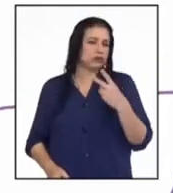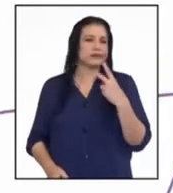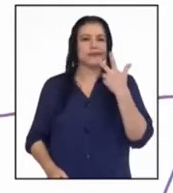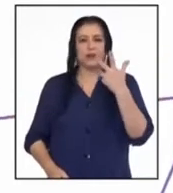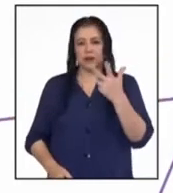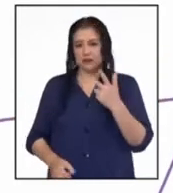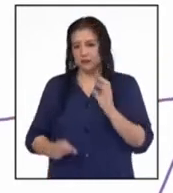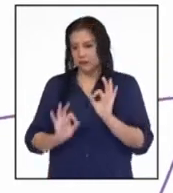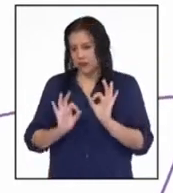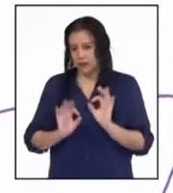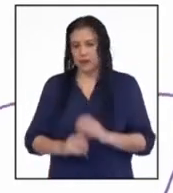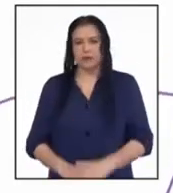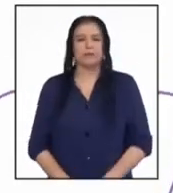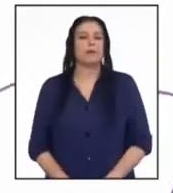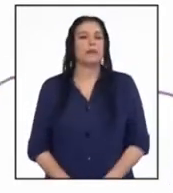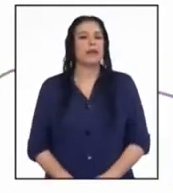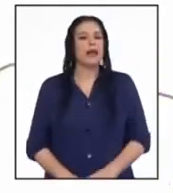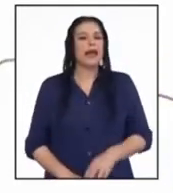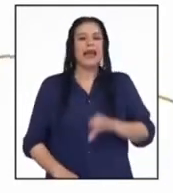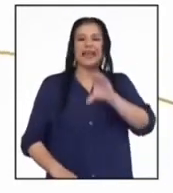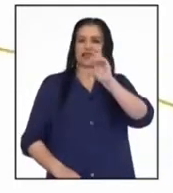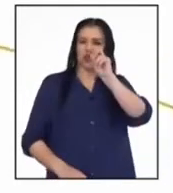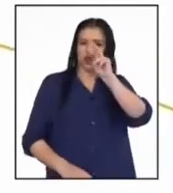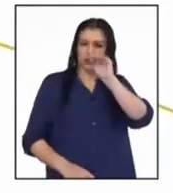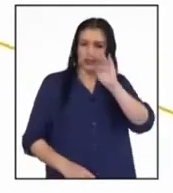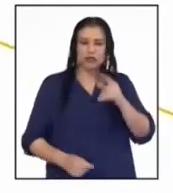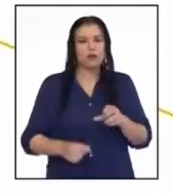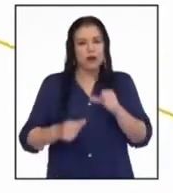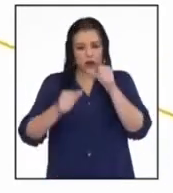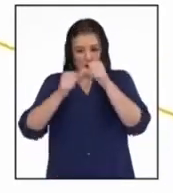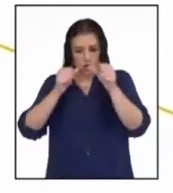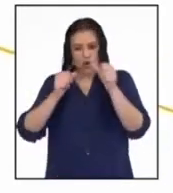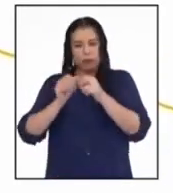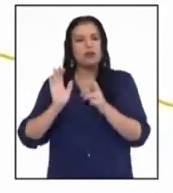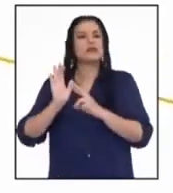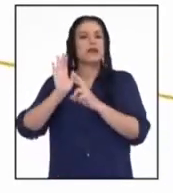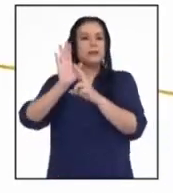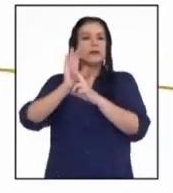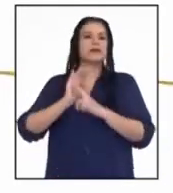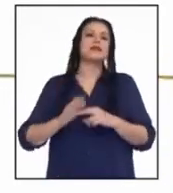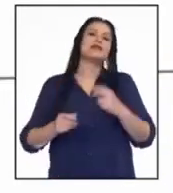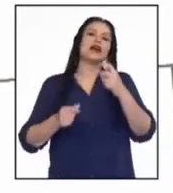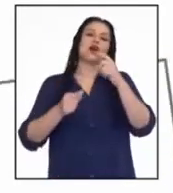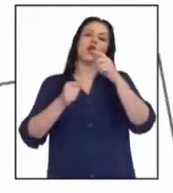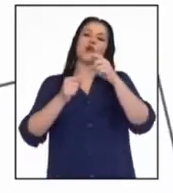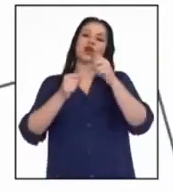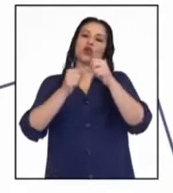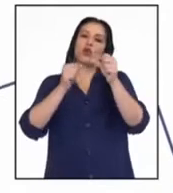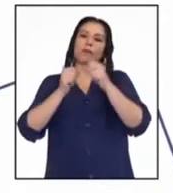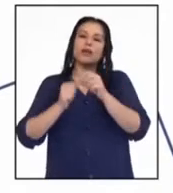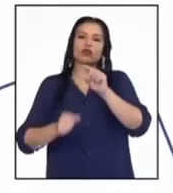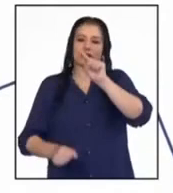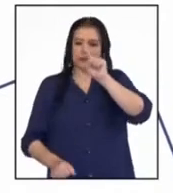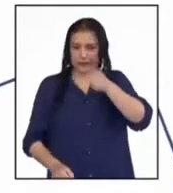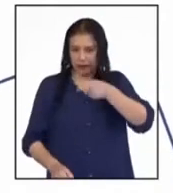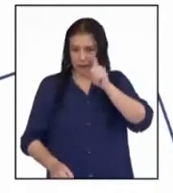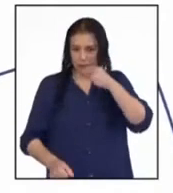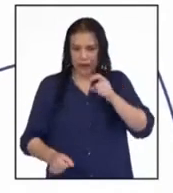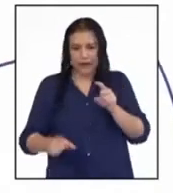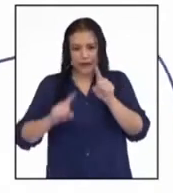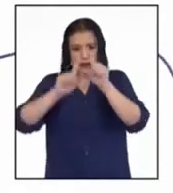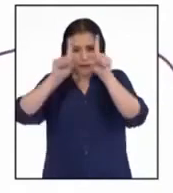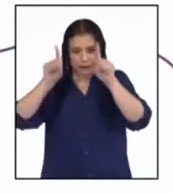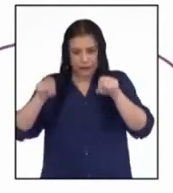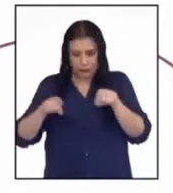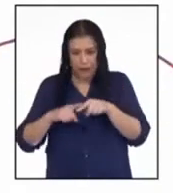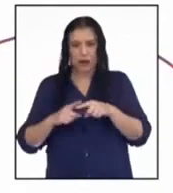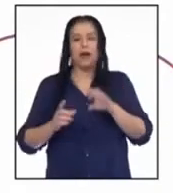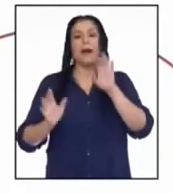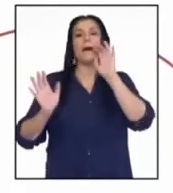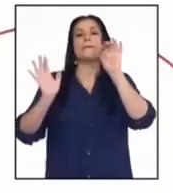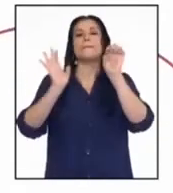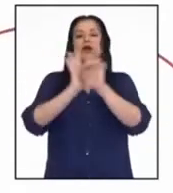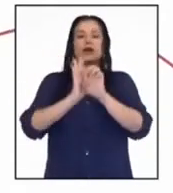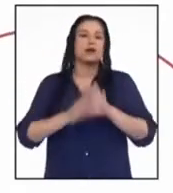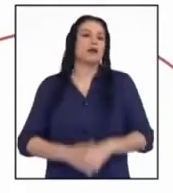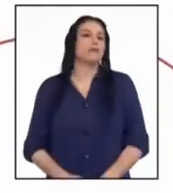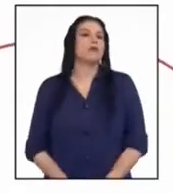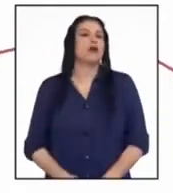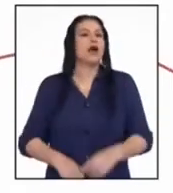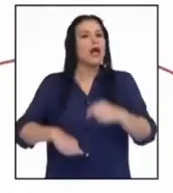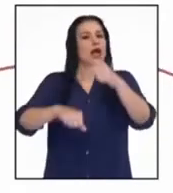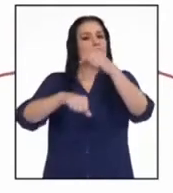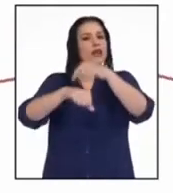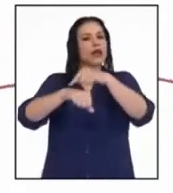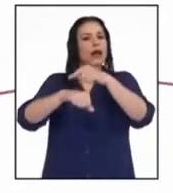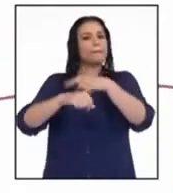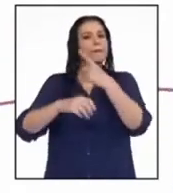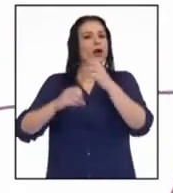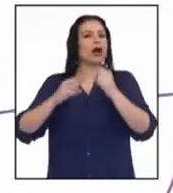2, 3... Y es continua cuando los valores se representan con números decimales agrupados en intervalos numéricos. Por ejemplo,